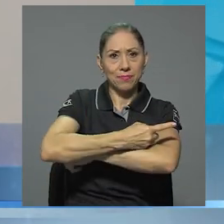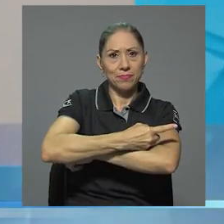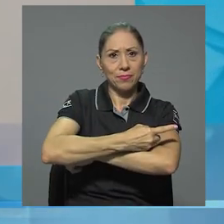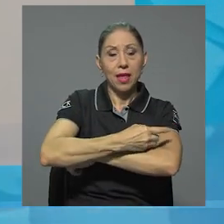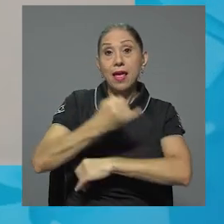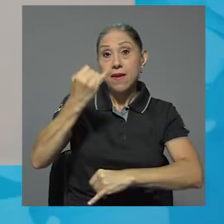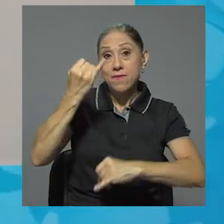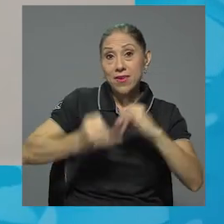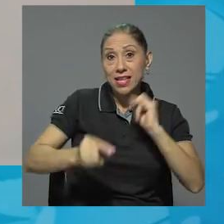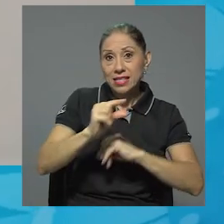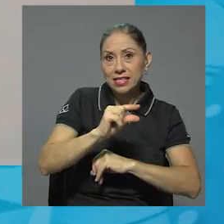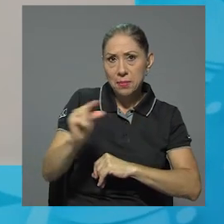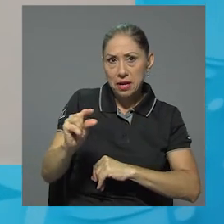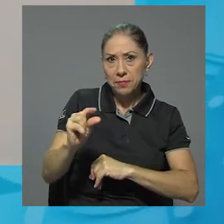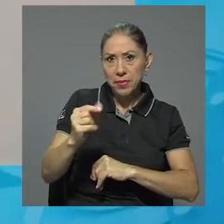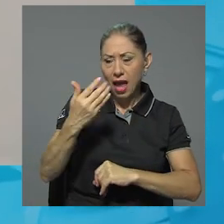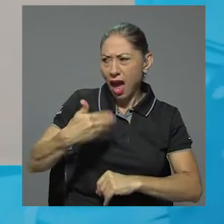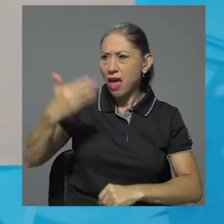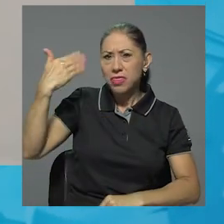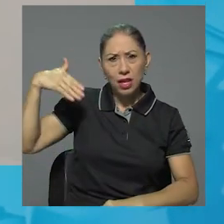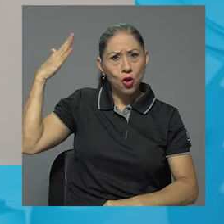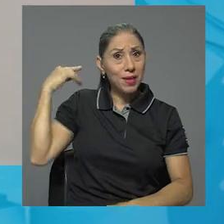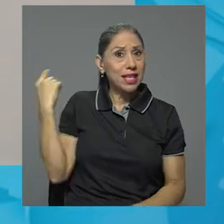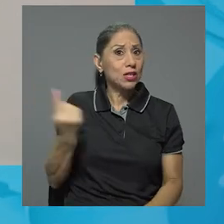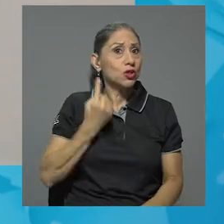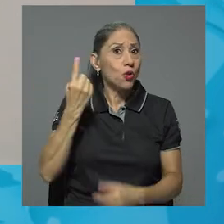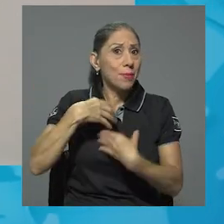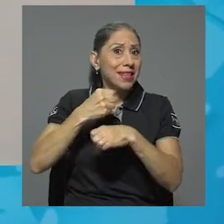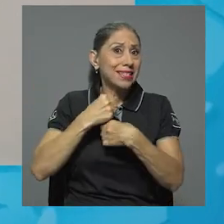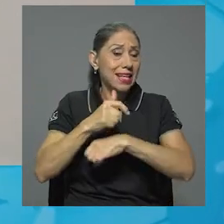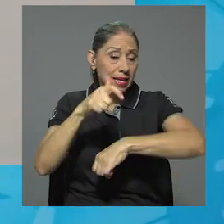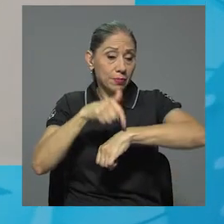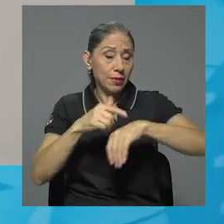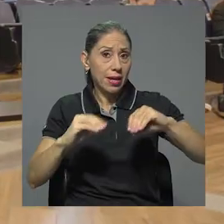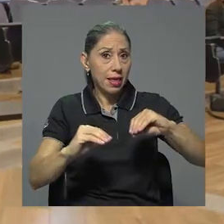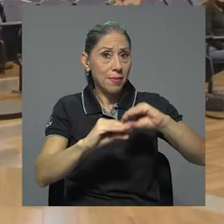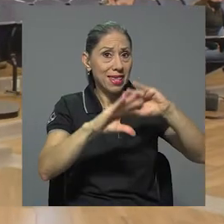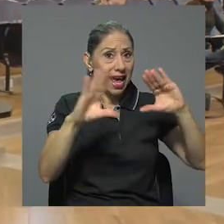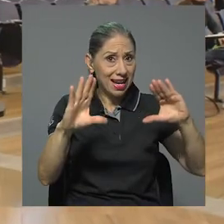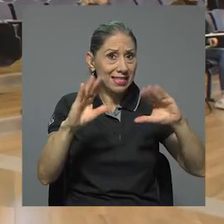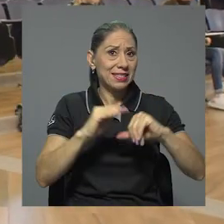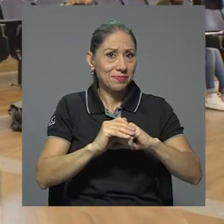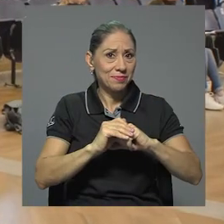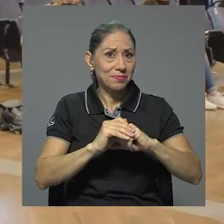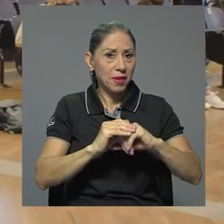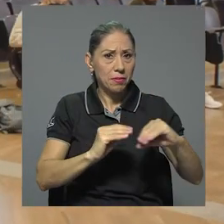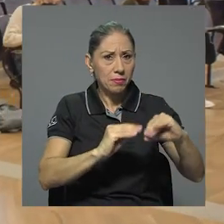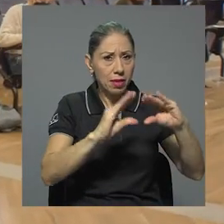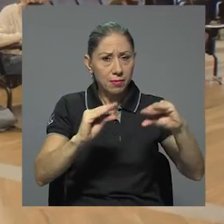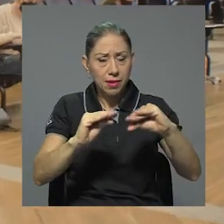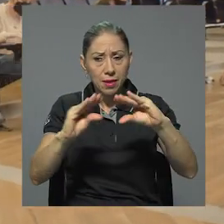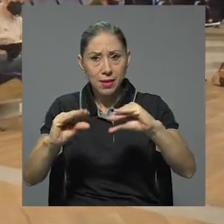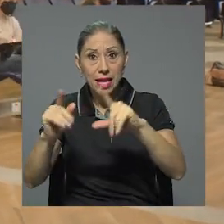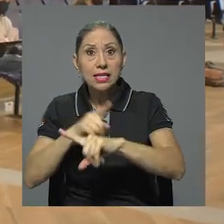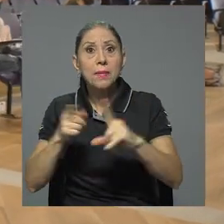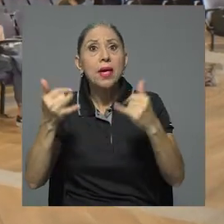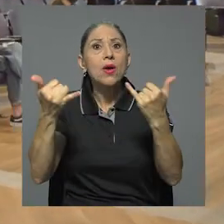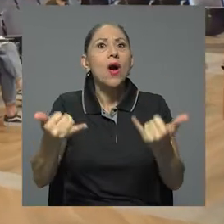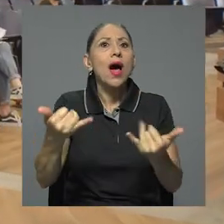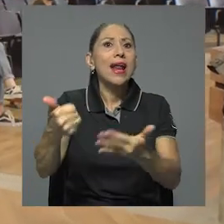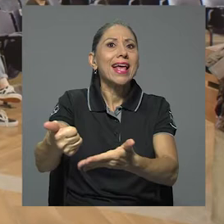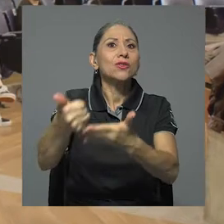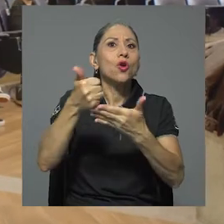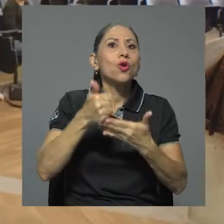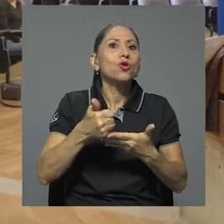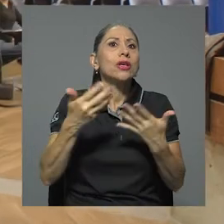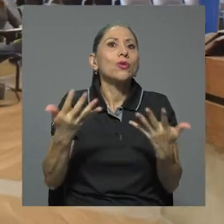fines de semana. Anteriormente solo realizábamos aplicaciones durante las mañanas. Las medidas que nos ayudaron fue la reducción del